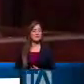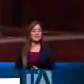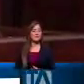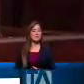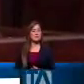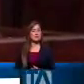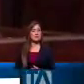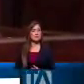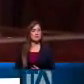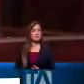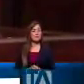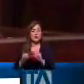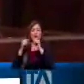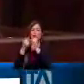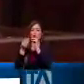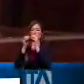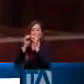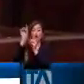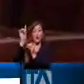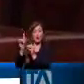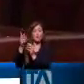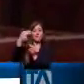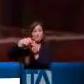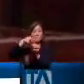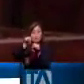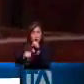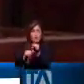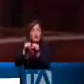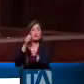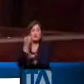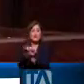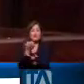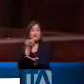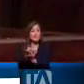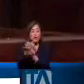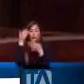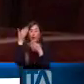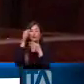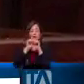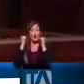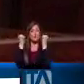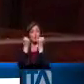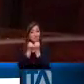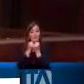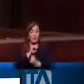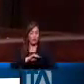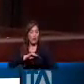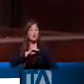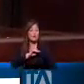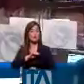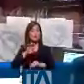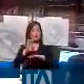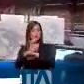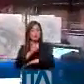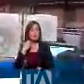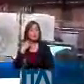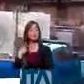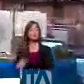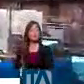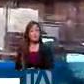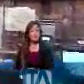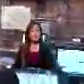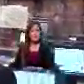su bancada, son parte de la destrucción económica, política, social y moral a la que se llevó este país. Sin embargo,